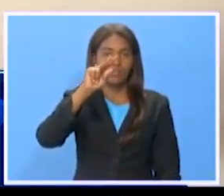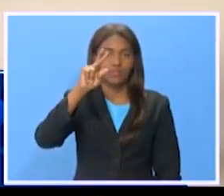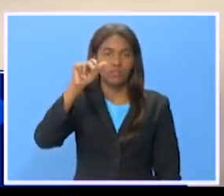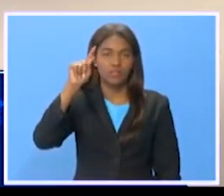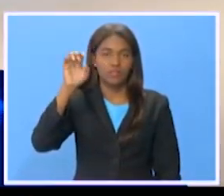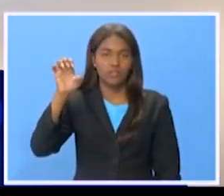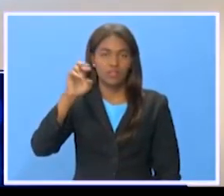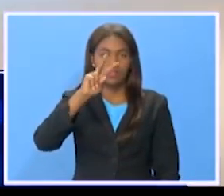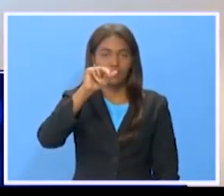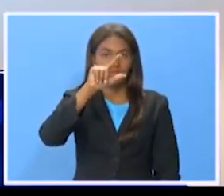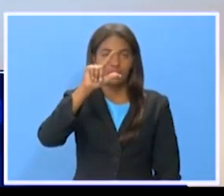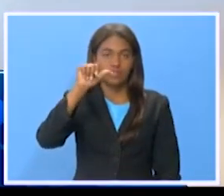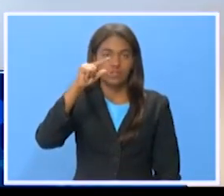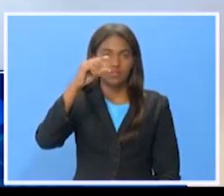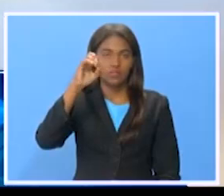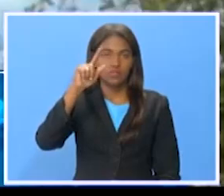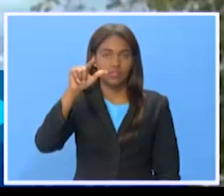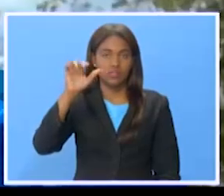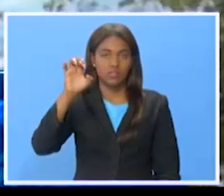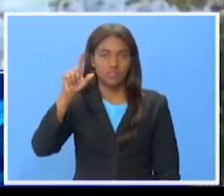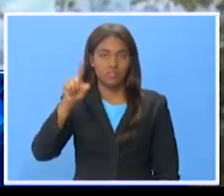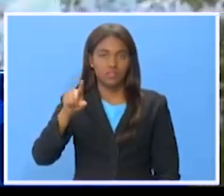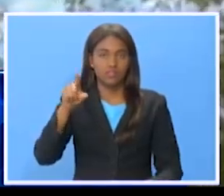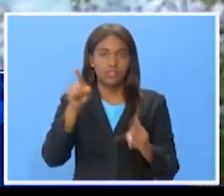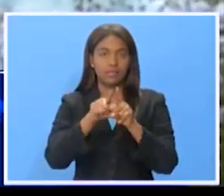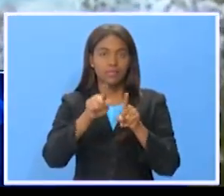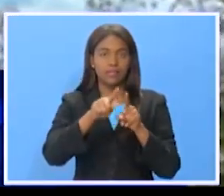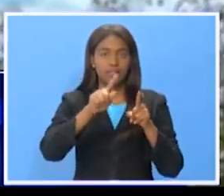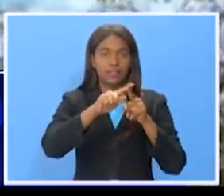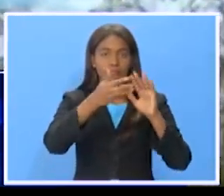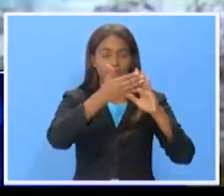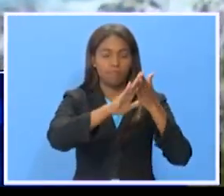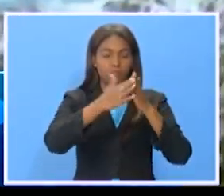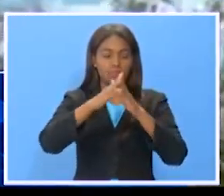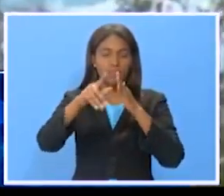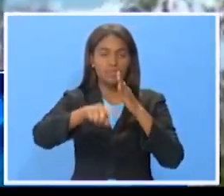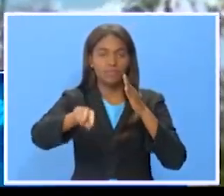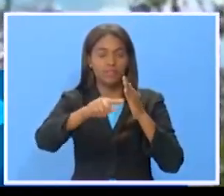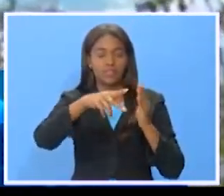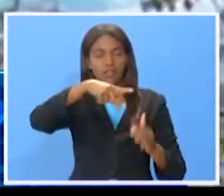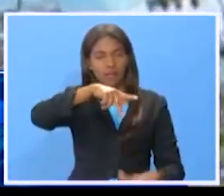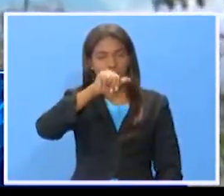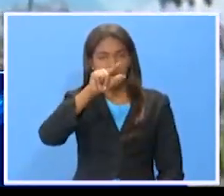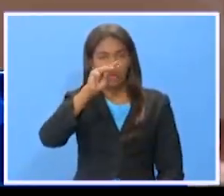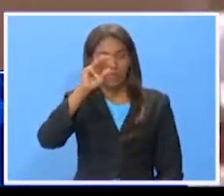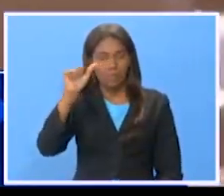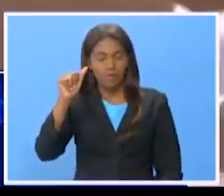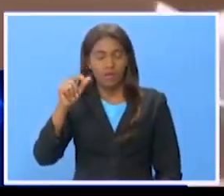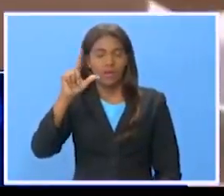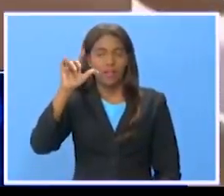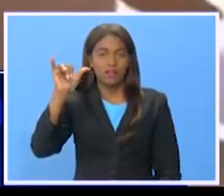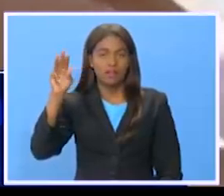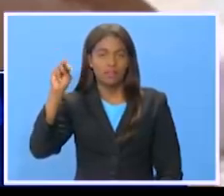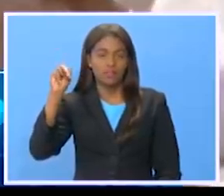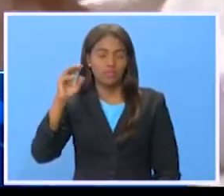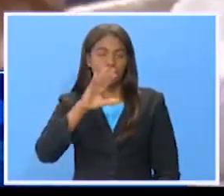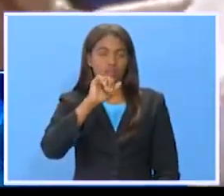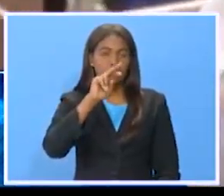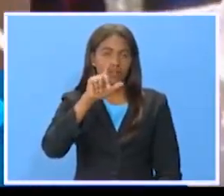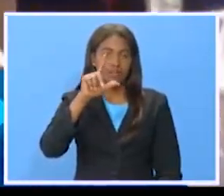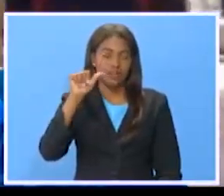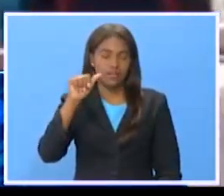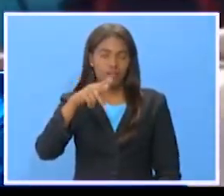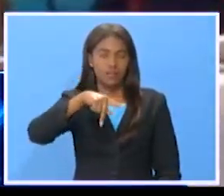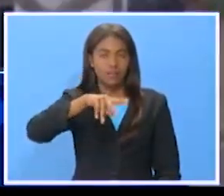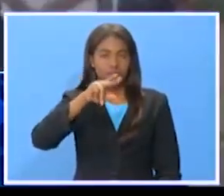Villa González y Uraño. Asimismo, de los distritos municipales, La Paloma, El Limón Palmar, La Canela, Pedro